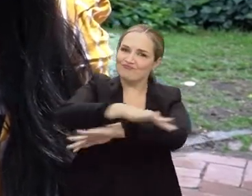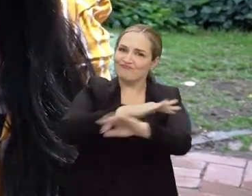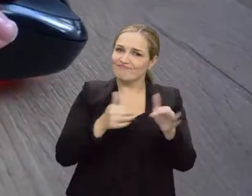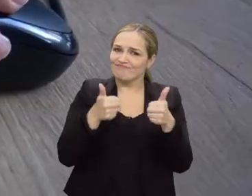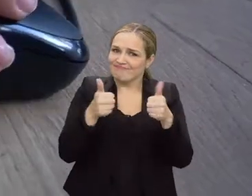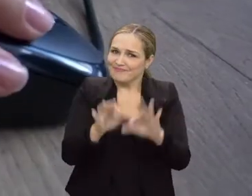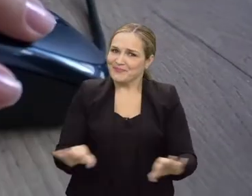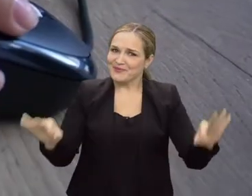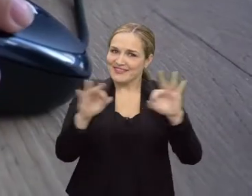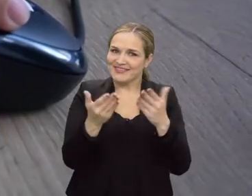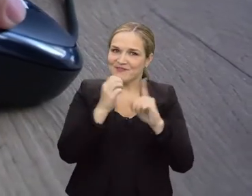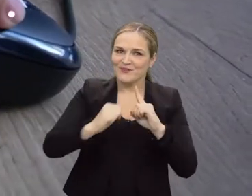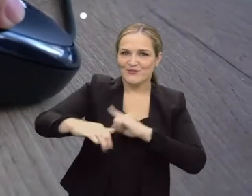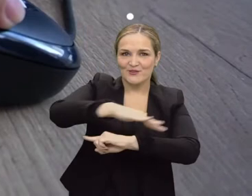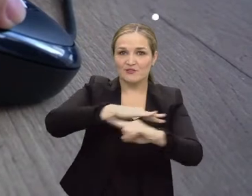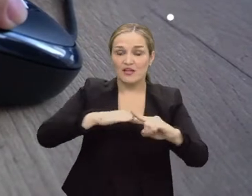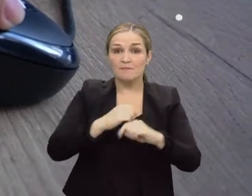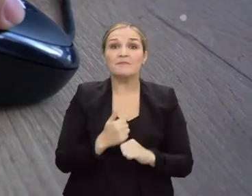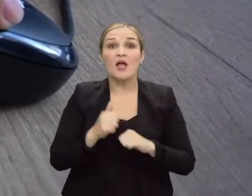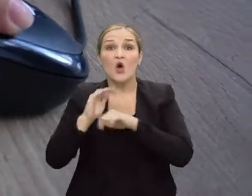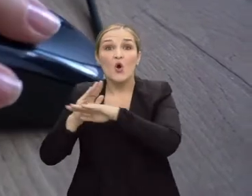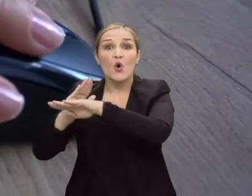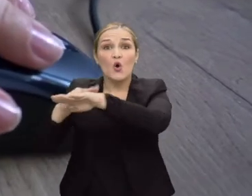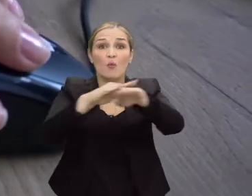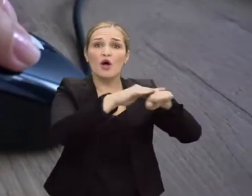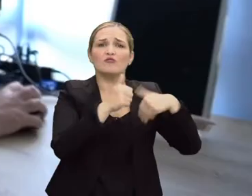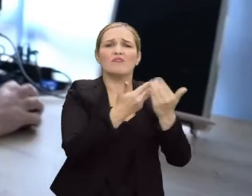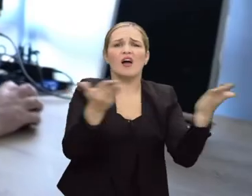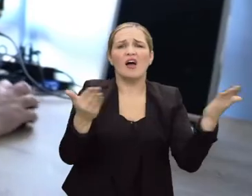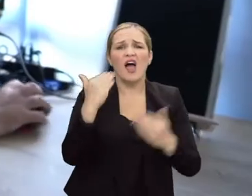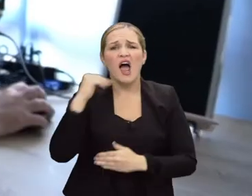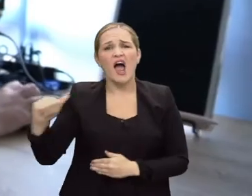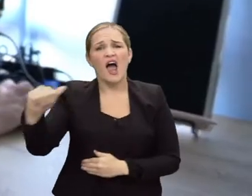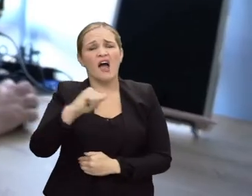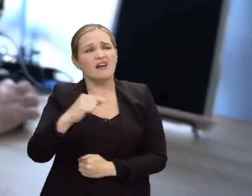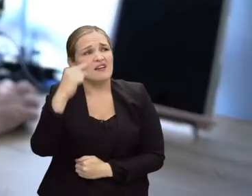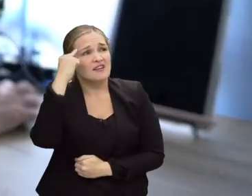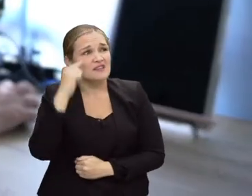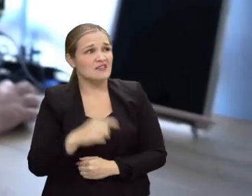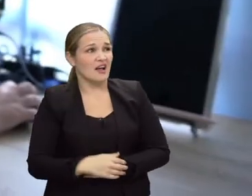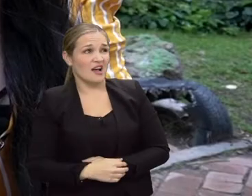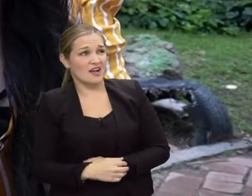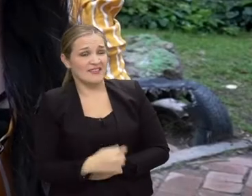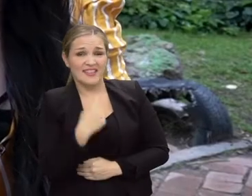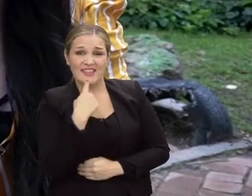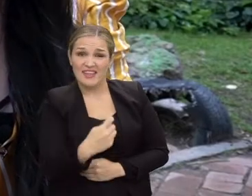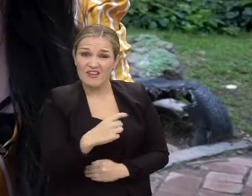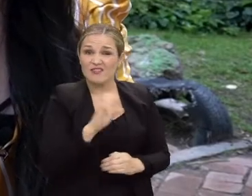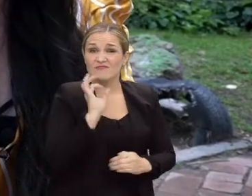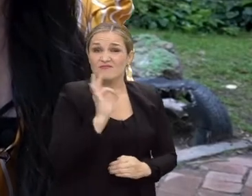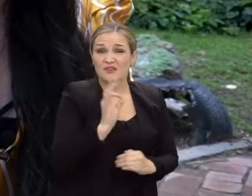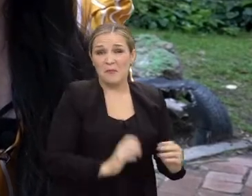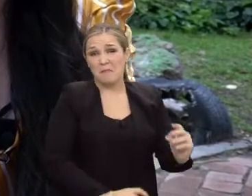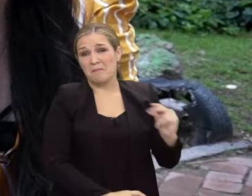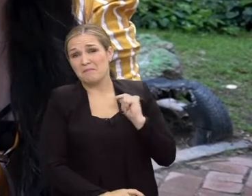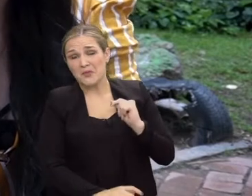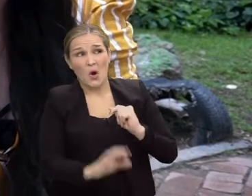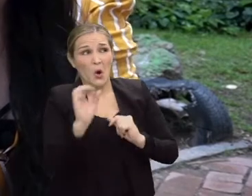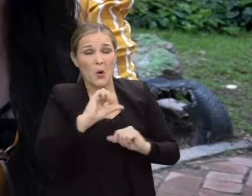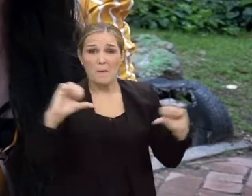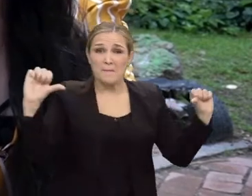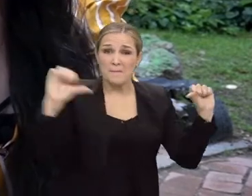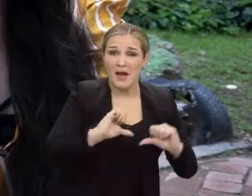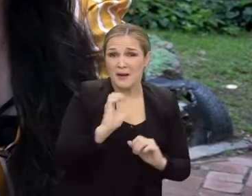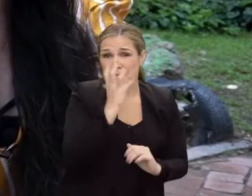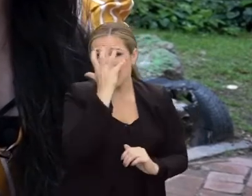importante. Cuando salgan estas convocatorias, muchas piensan, no, ¿para qué ingreso? Si esto es súper difícil, me van a hacer